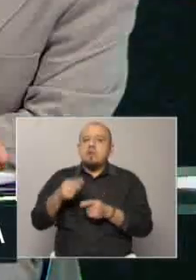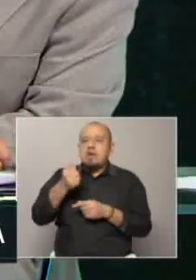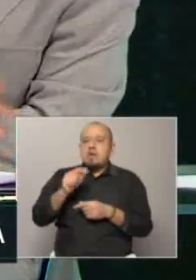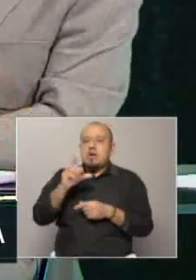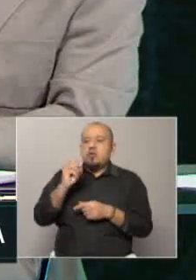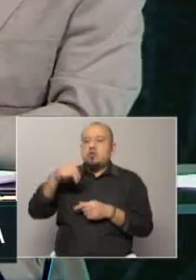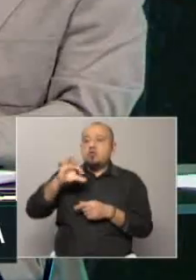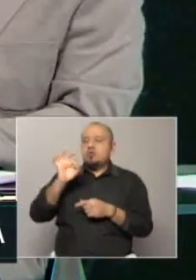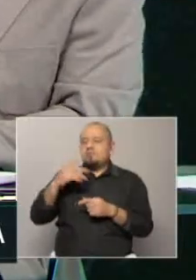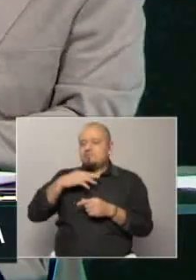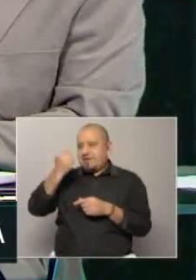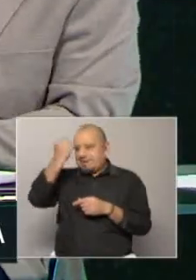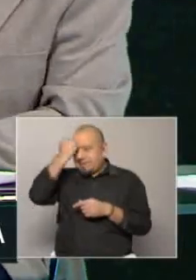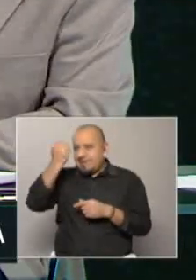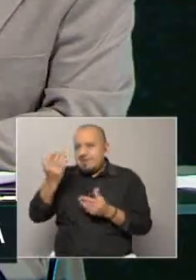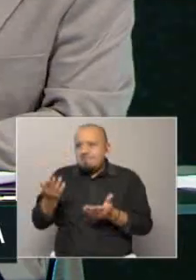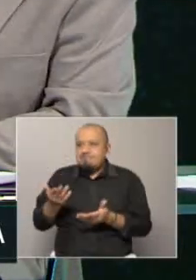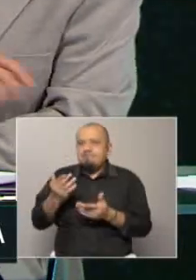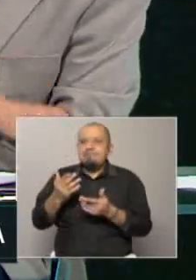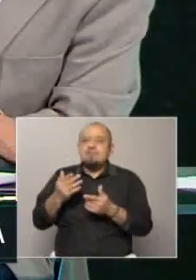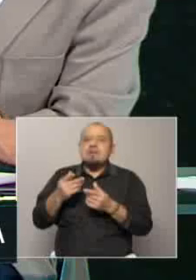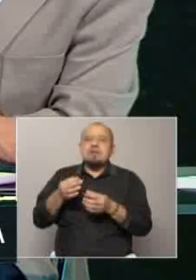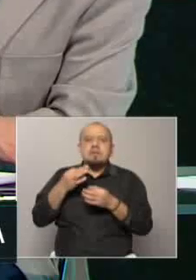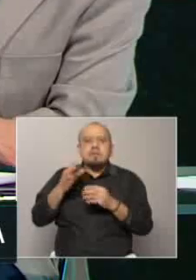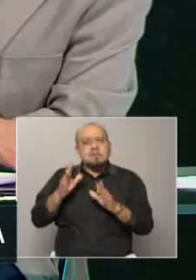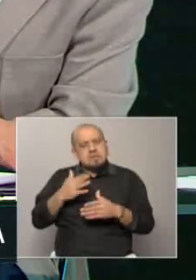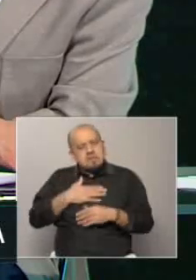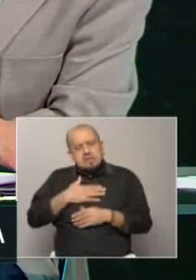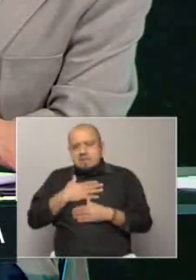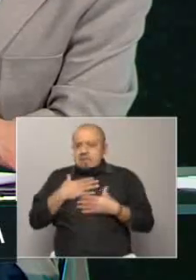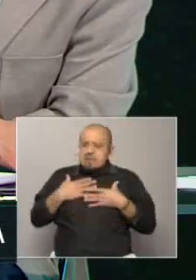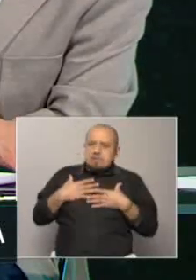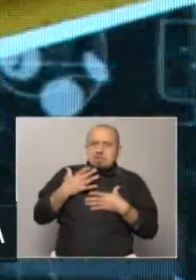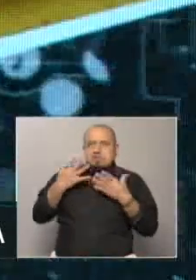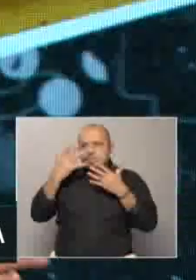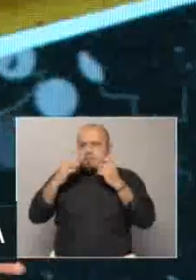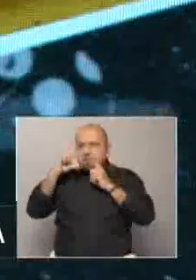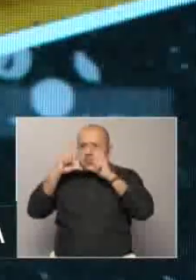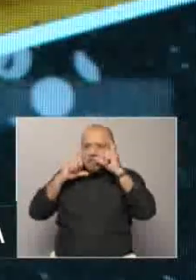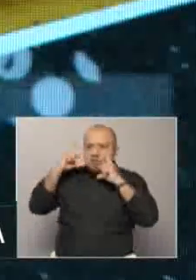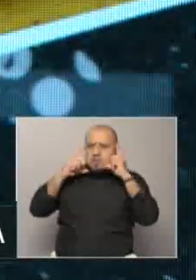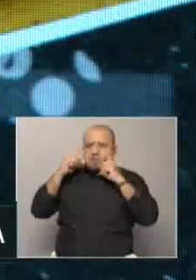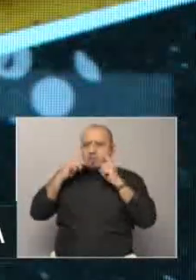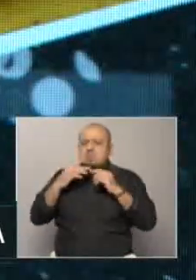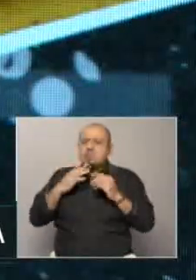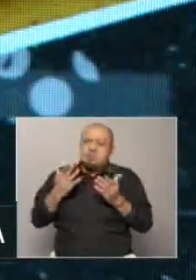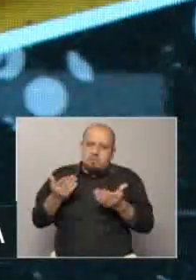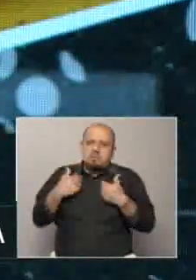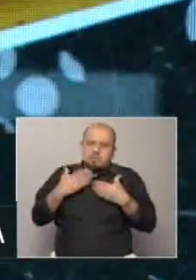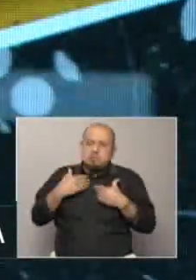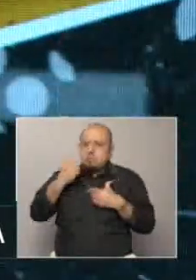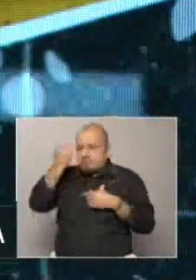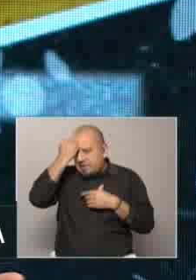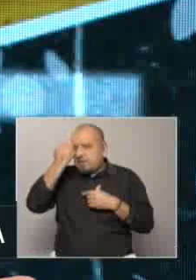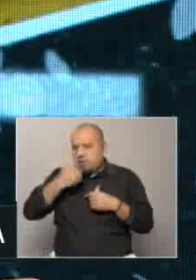y este arrepentimiento. Ella hablaba de un diario del lunes, ¿no? Se la veía muy dolida, ¿no? De una expresión en la cara, por más de que decía que reconocía su arrepentimiento,